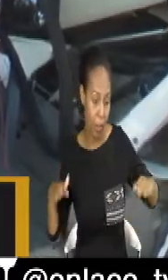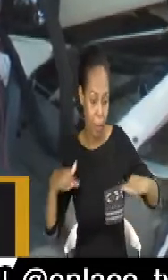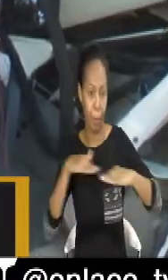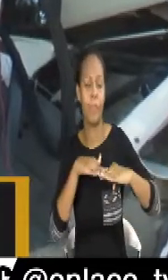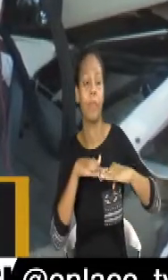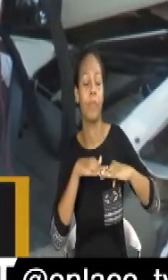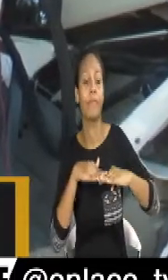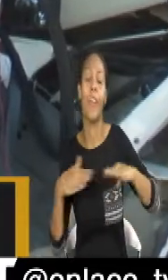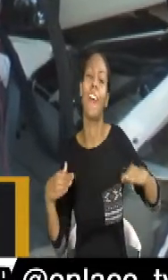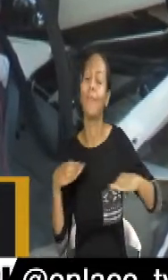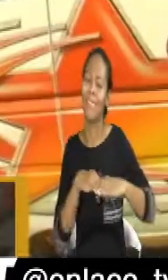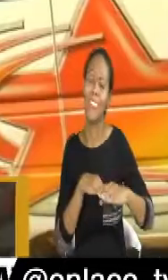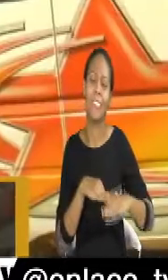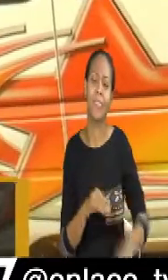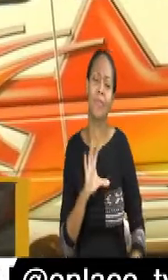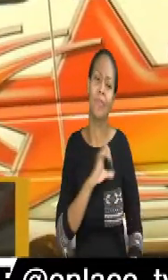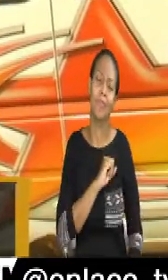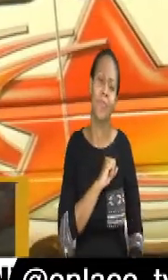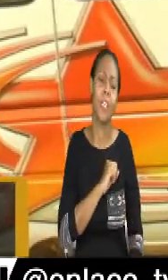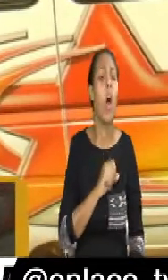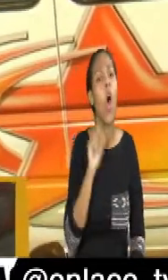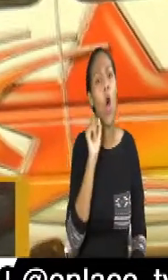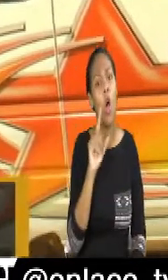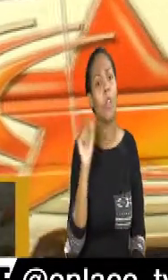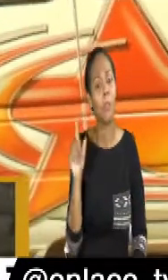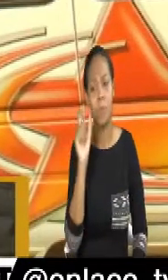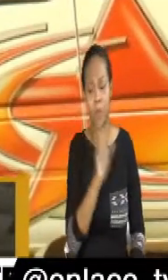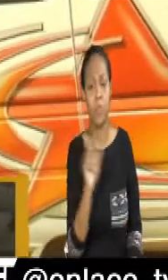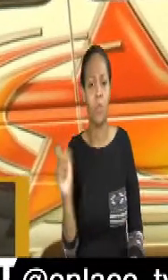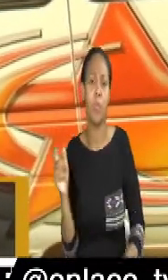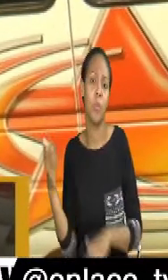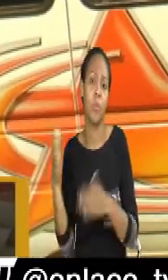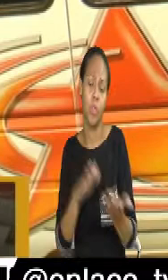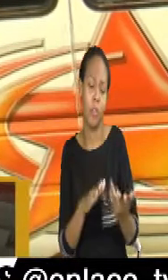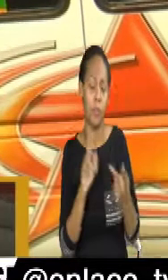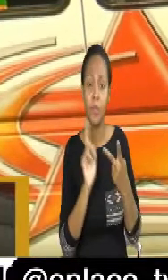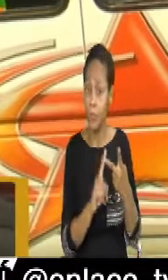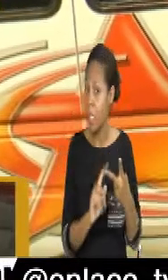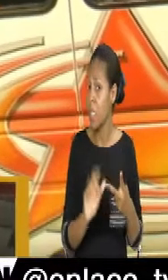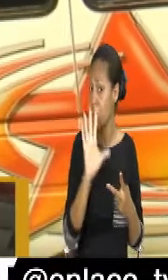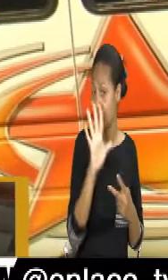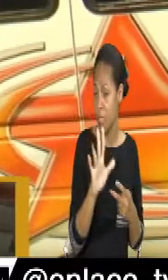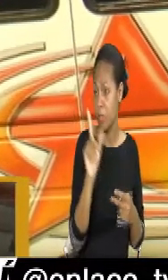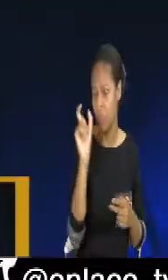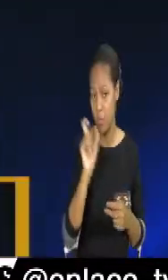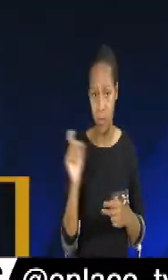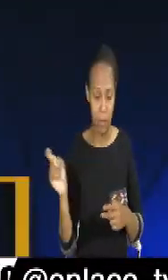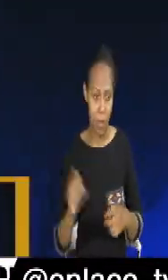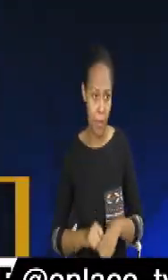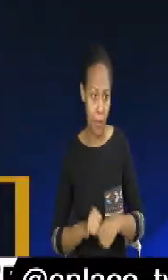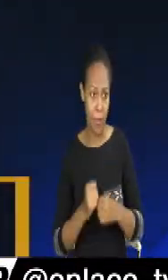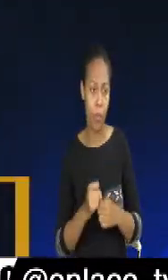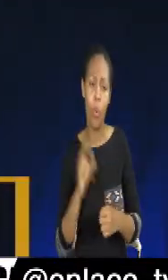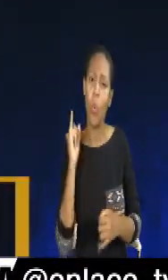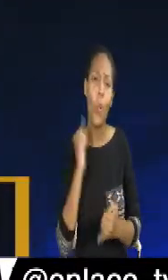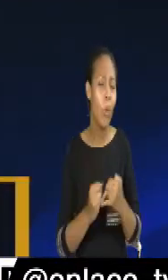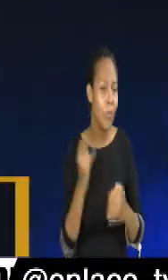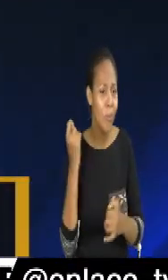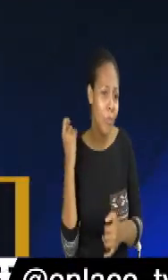un balance desalentador de 11 personas muertas y 5 personas heridas. La última víctima que dejó este trágico hecho